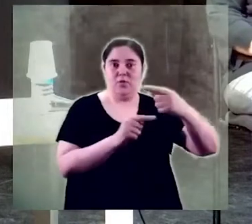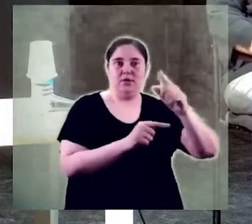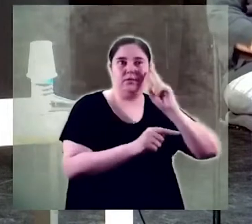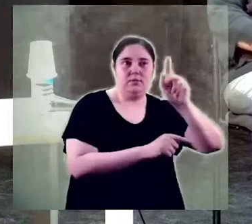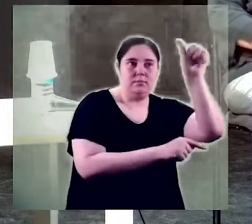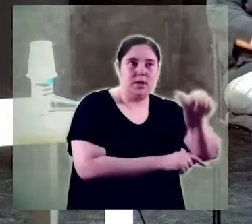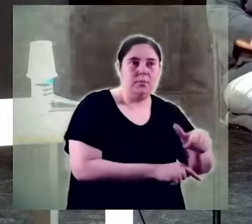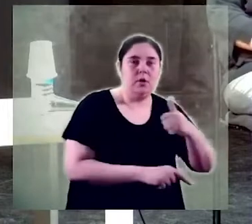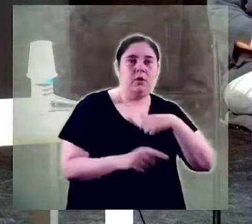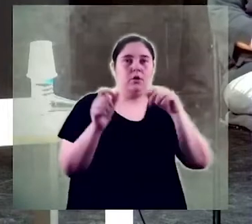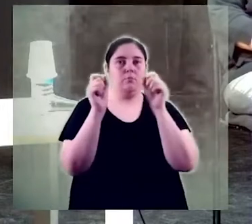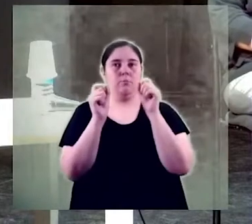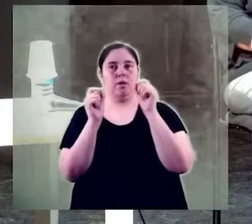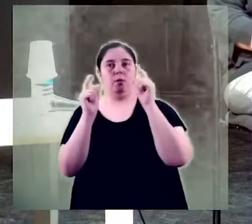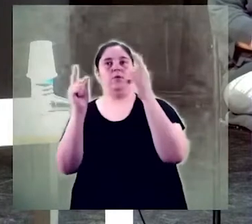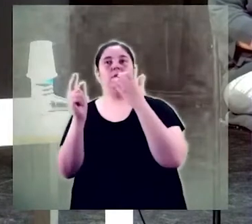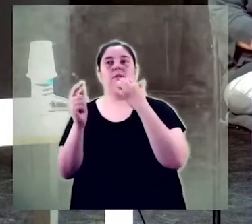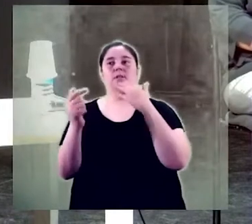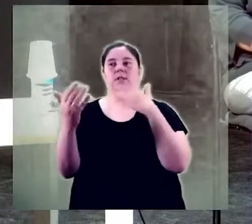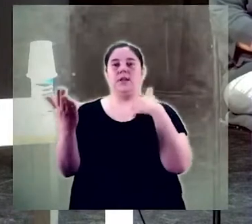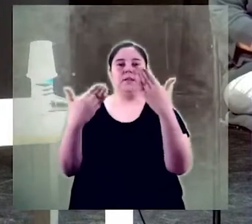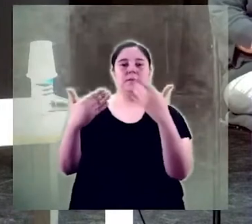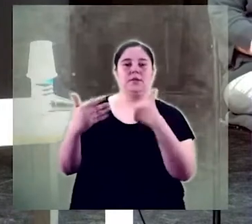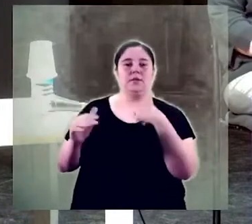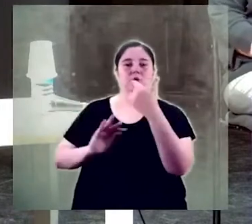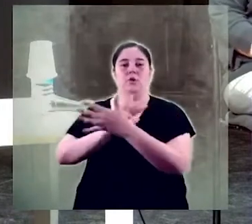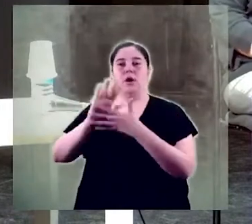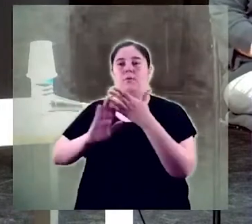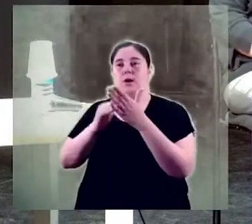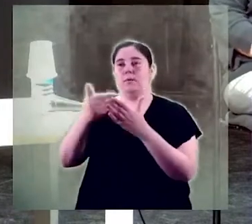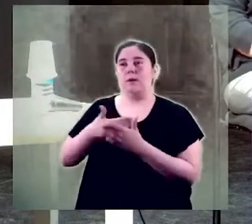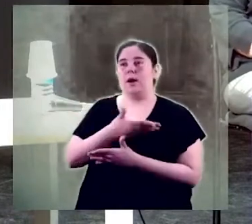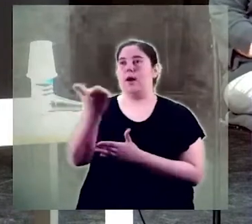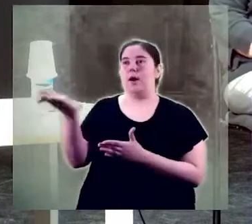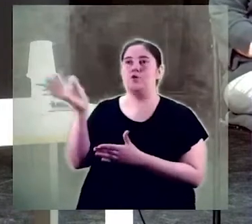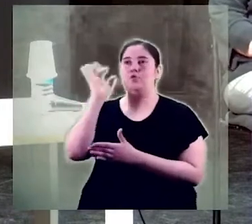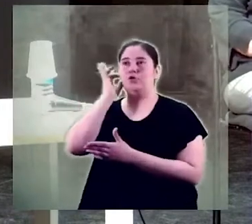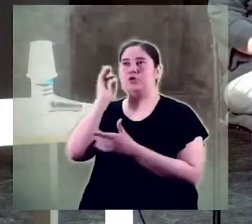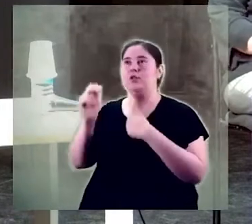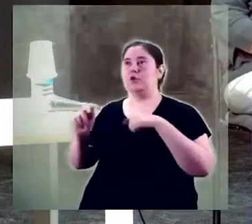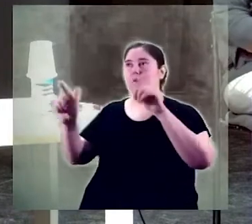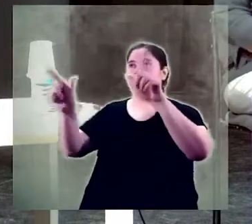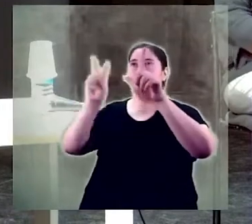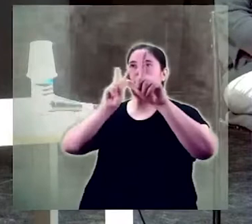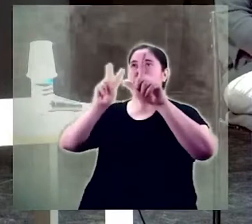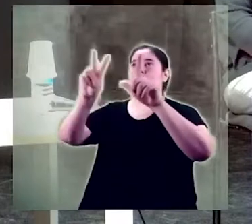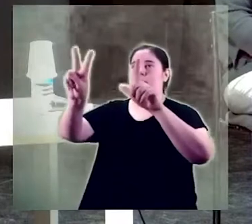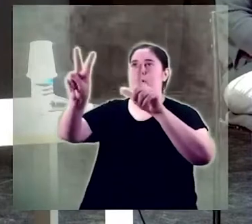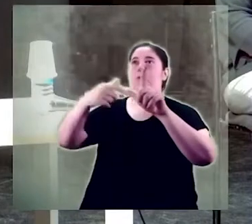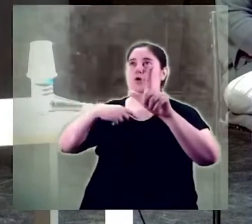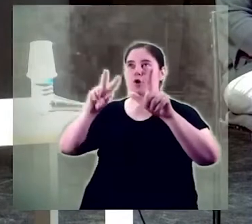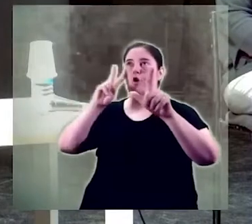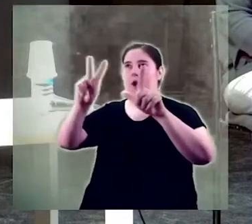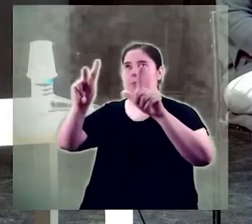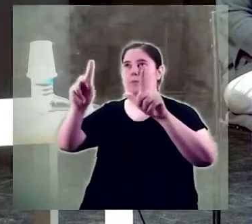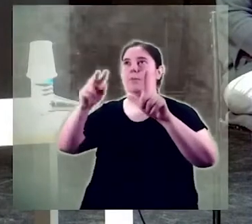entrevista donde hablaba de vosotras i ara os estoy mirando en aquesta pantalla de aquí delante però os estoy hablando a vosotras